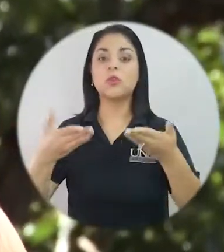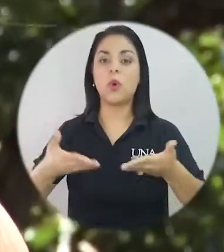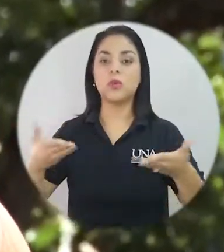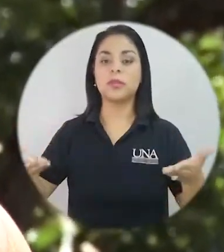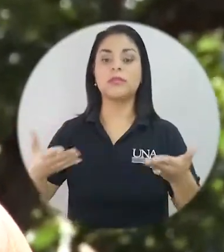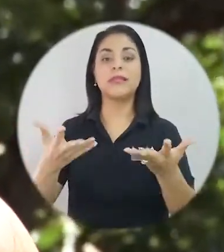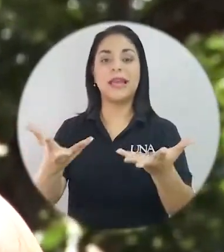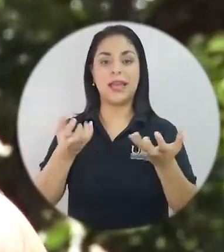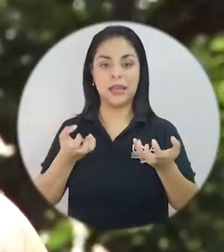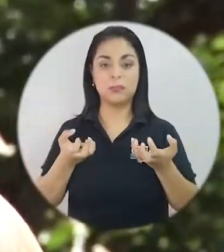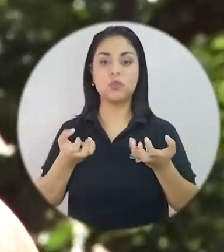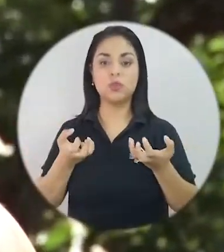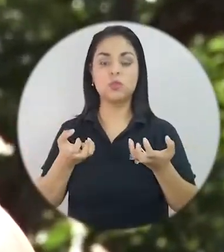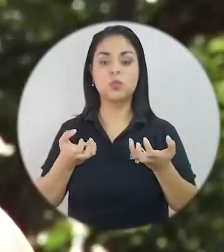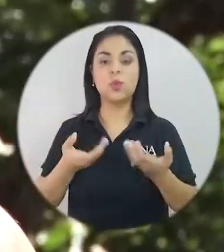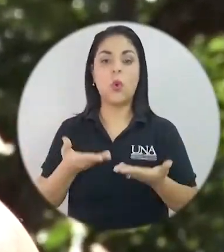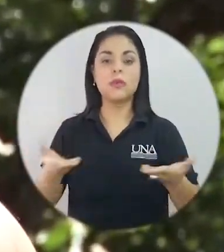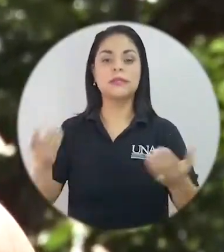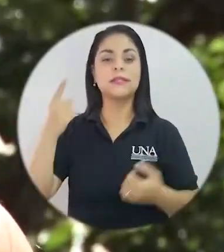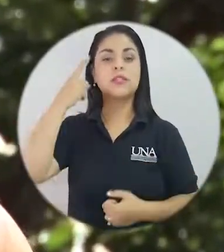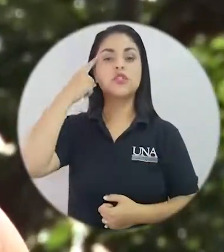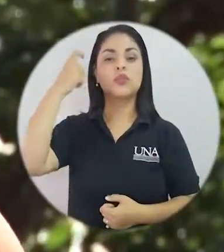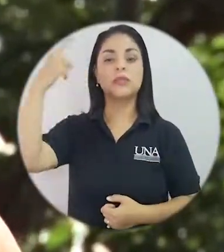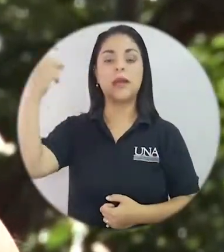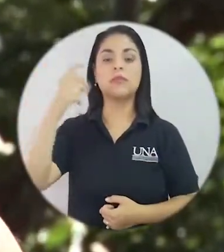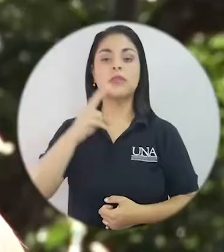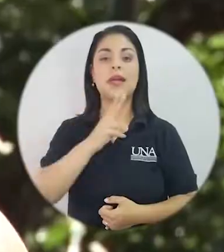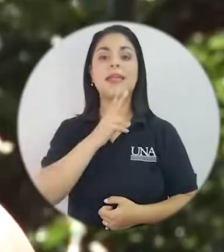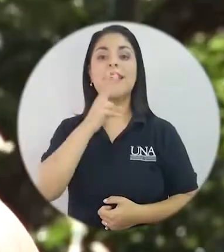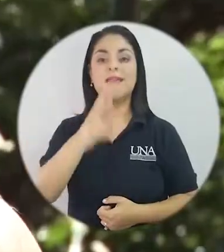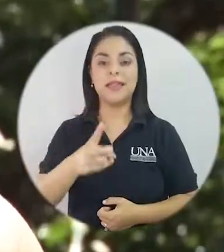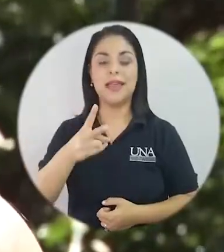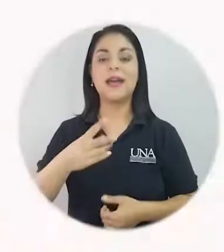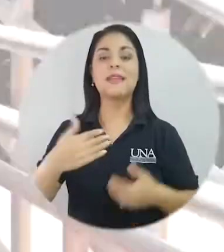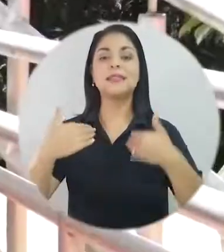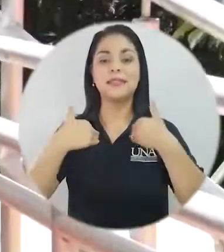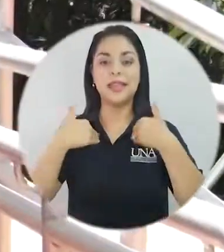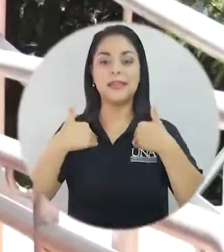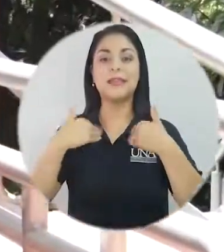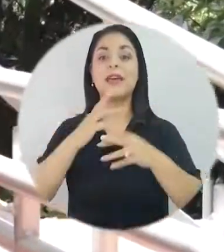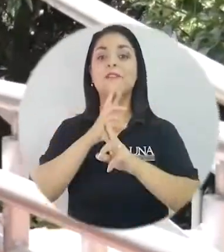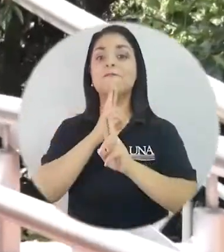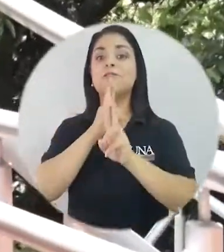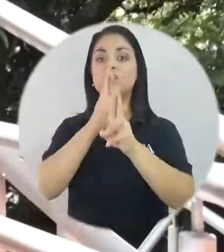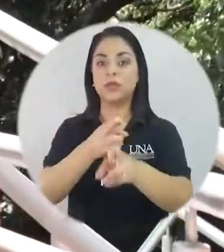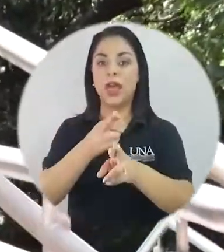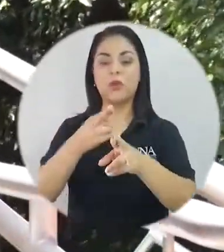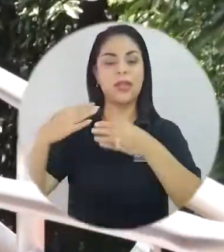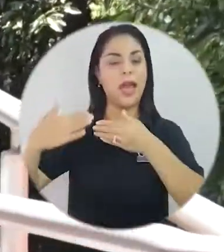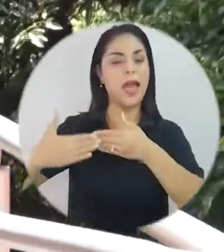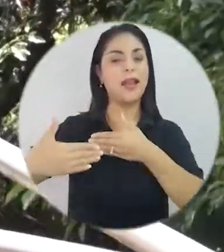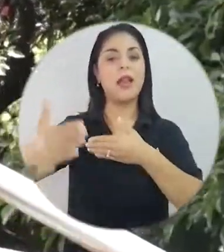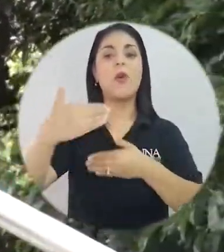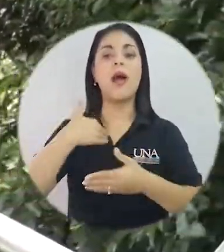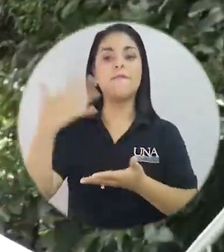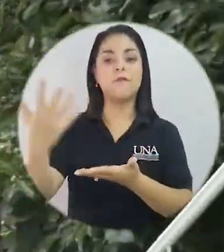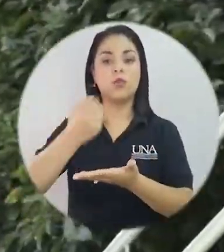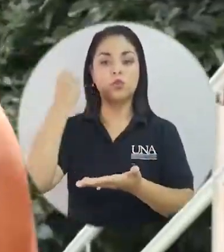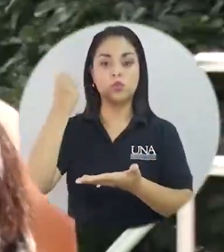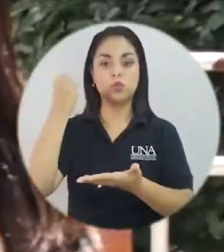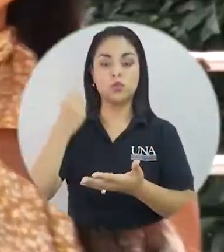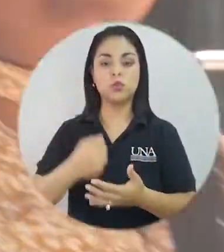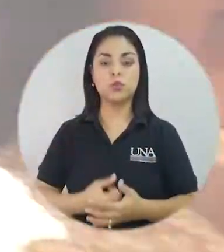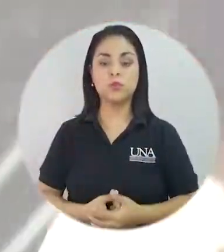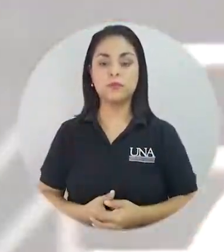dedicación a las cosas que queremos, ¿verdad? A lo que soñamos, definitivamente, pues tiene sus resultados, a la